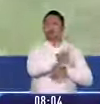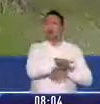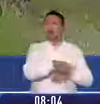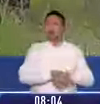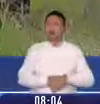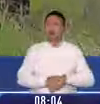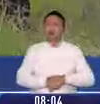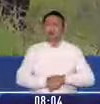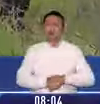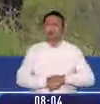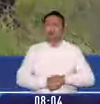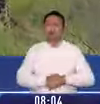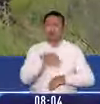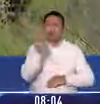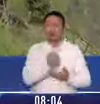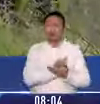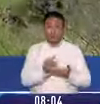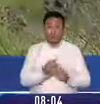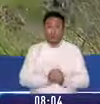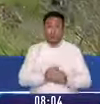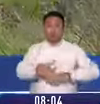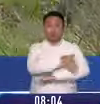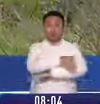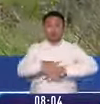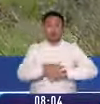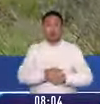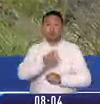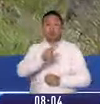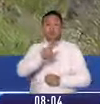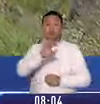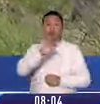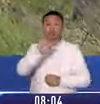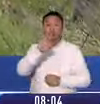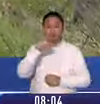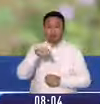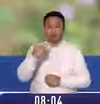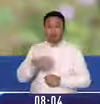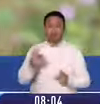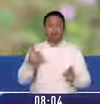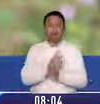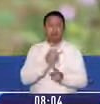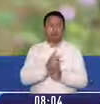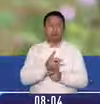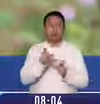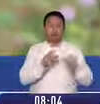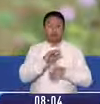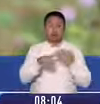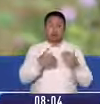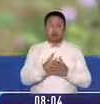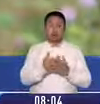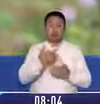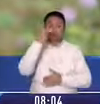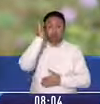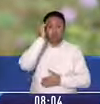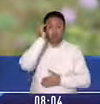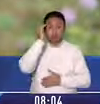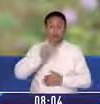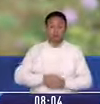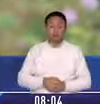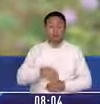en menos de una semana la ruta viva ha sido escenario de casos de inseguridad que causan alarma en los moradores y